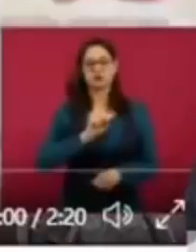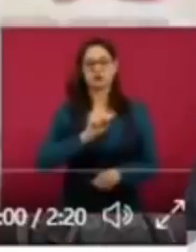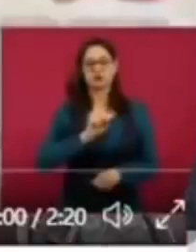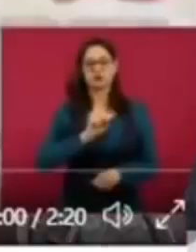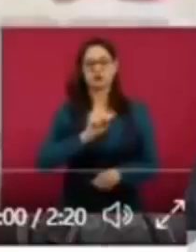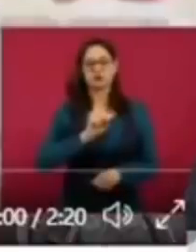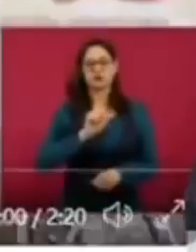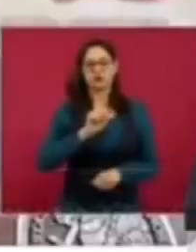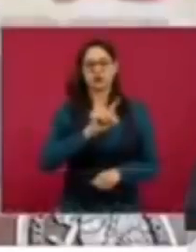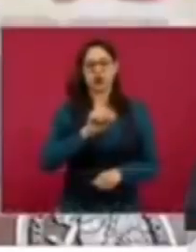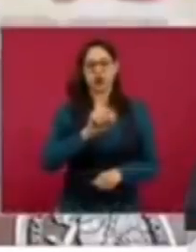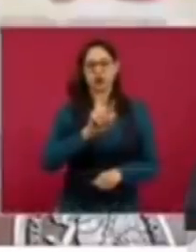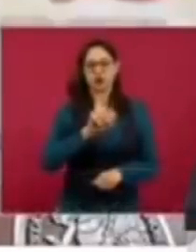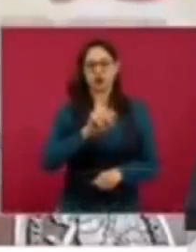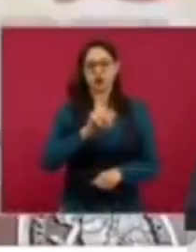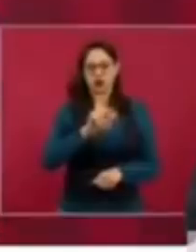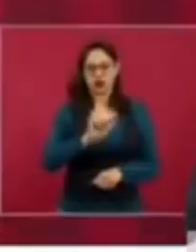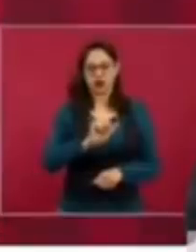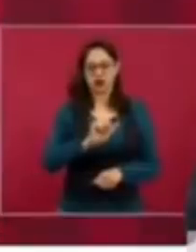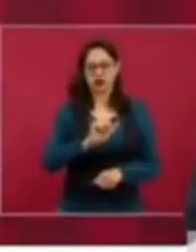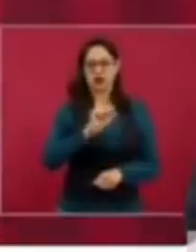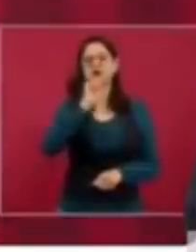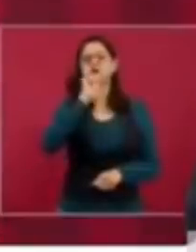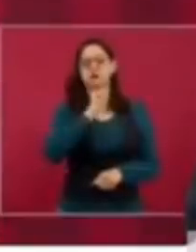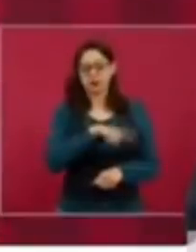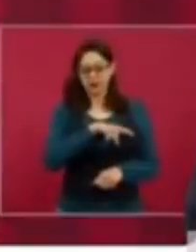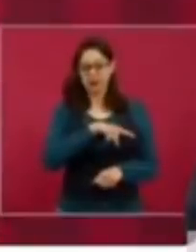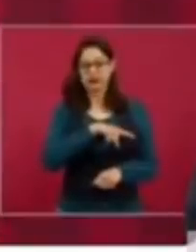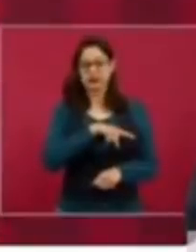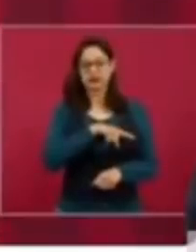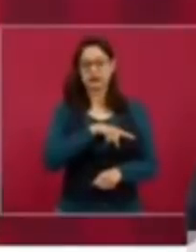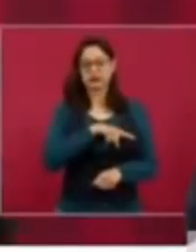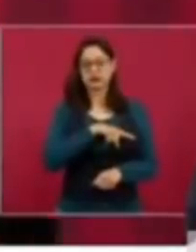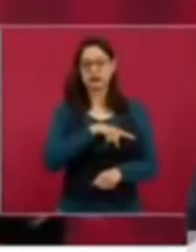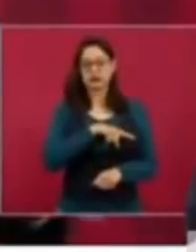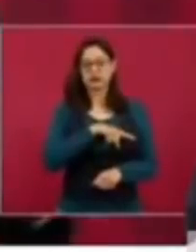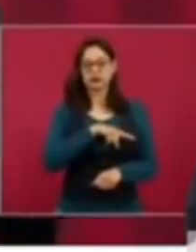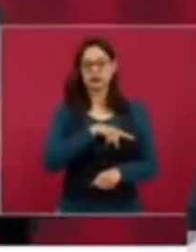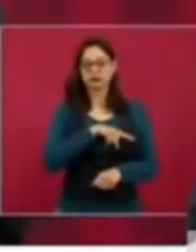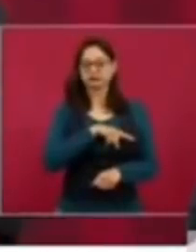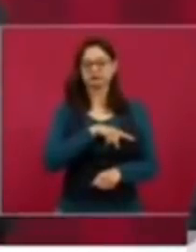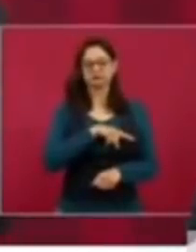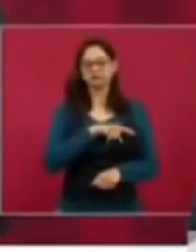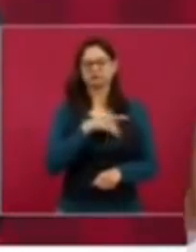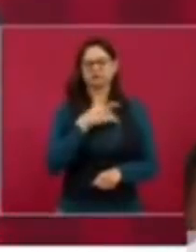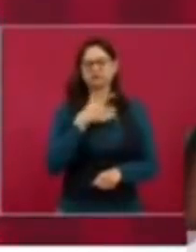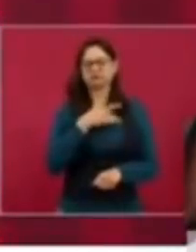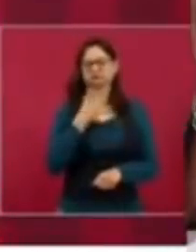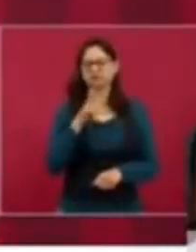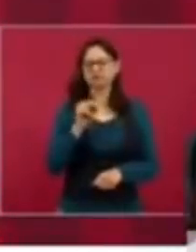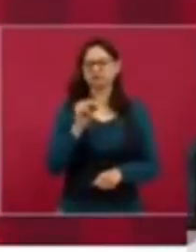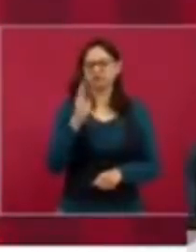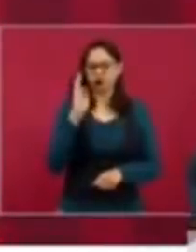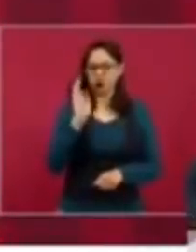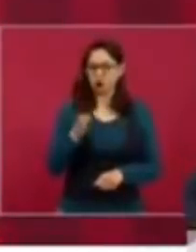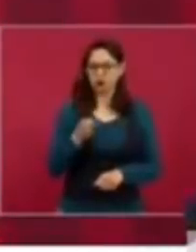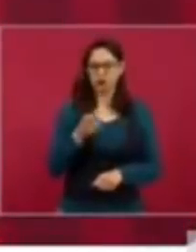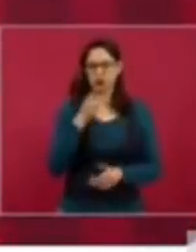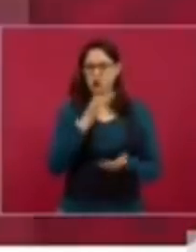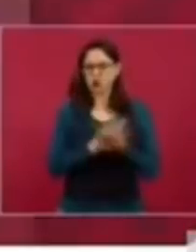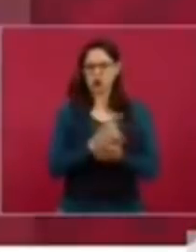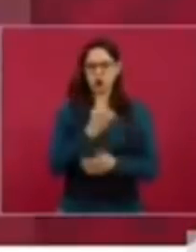ustedes también le ofrecieron pero no aceptó no la dejan y siguió